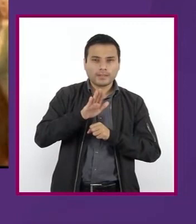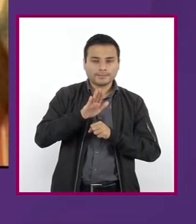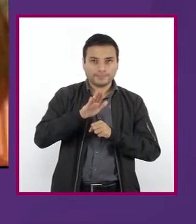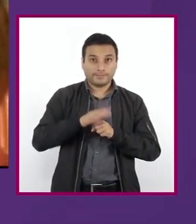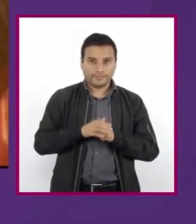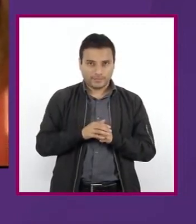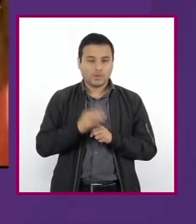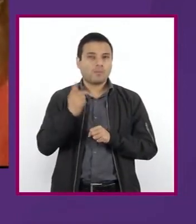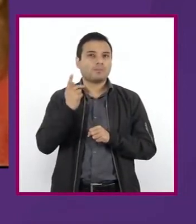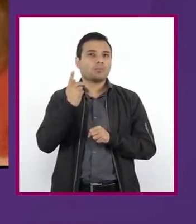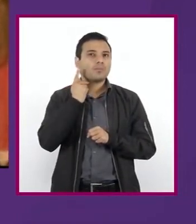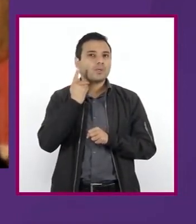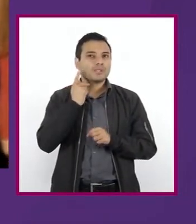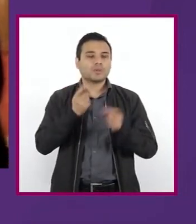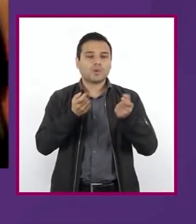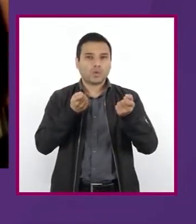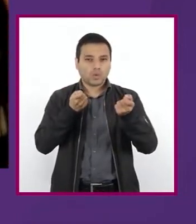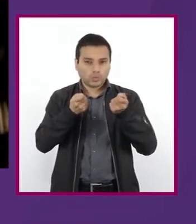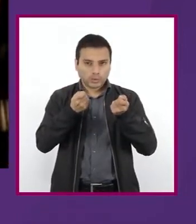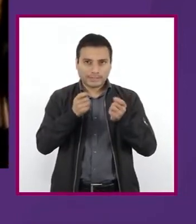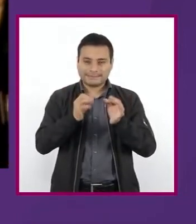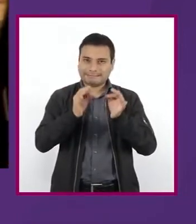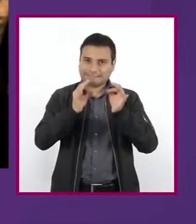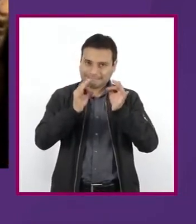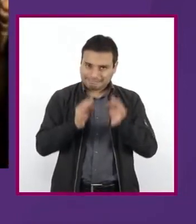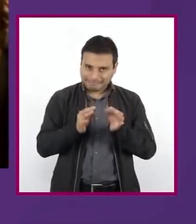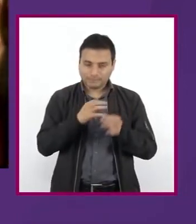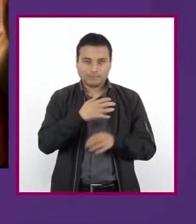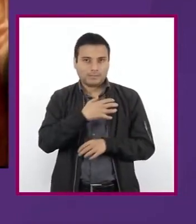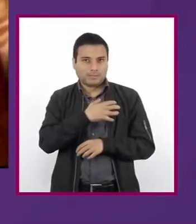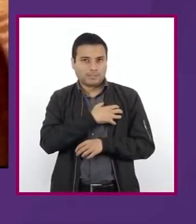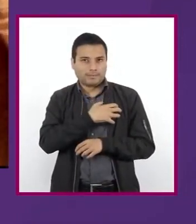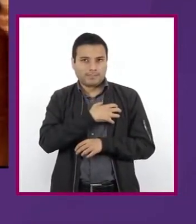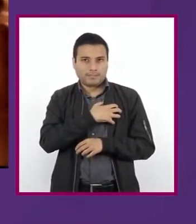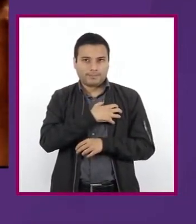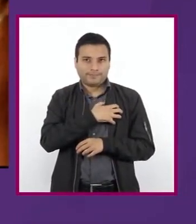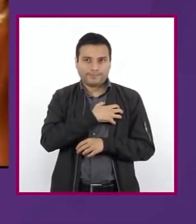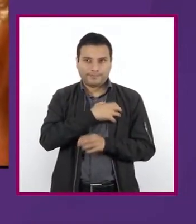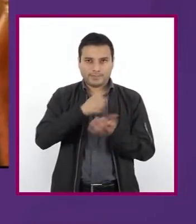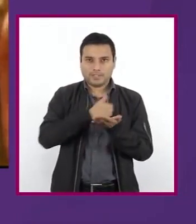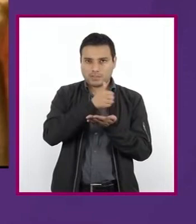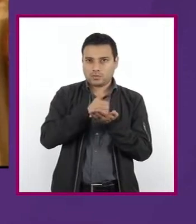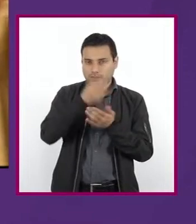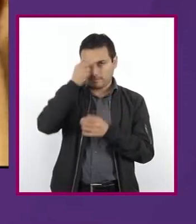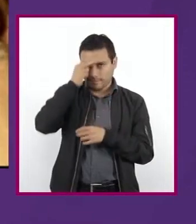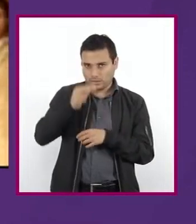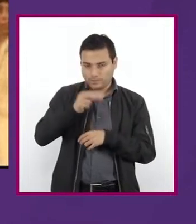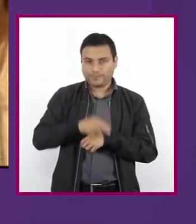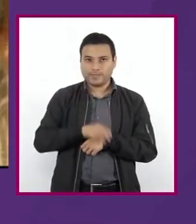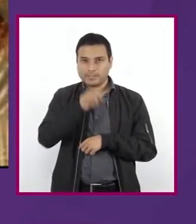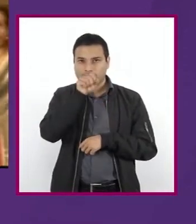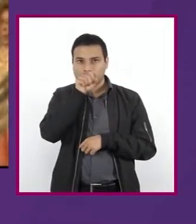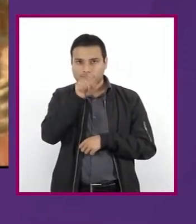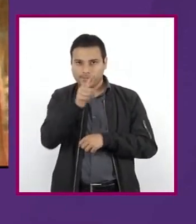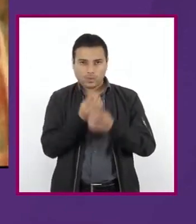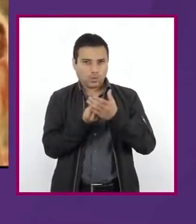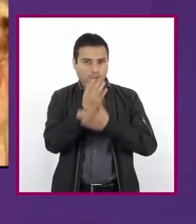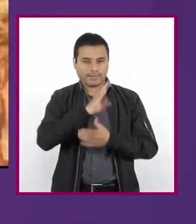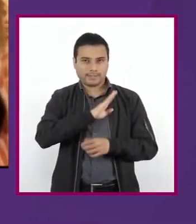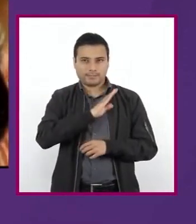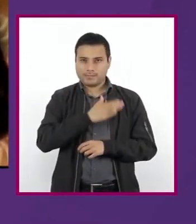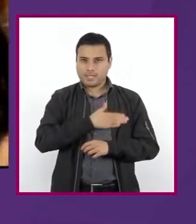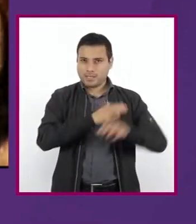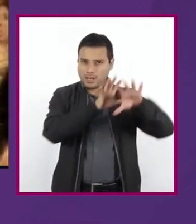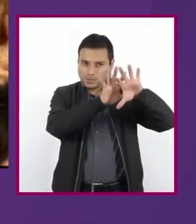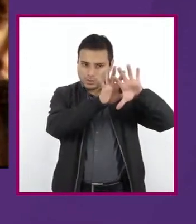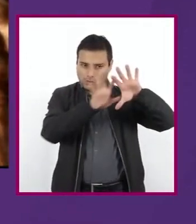control político de la capital española y al mismo tiempo de la Nueva España.